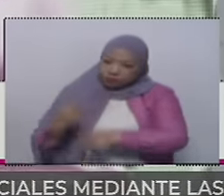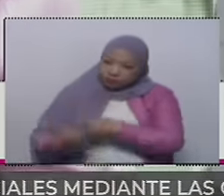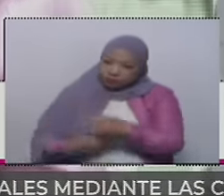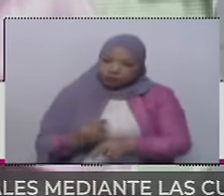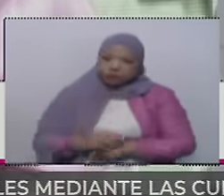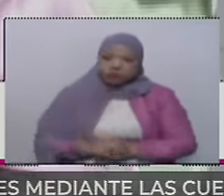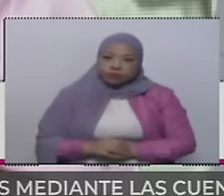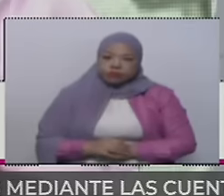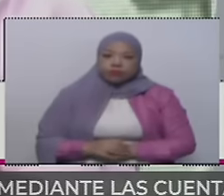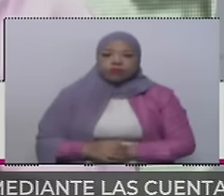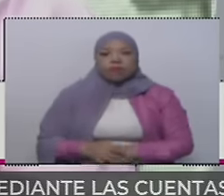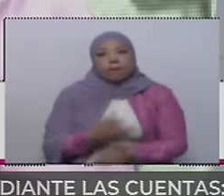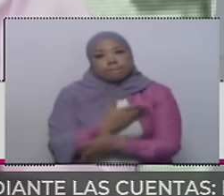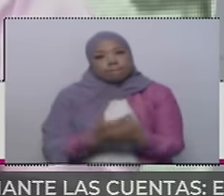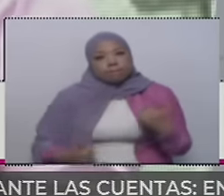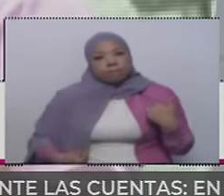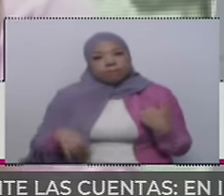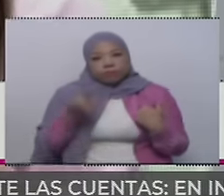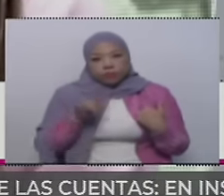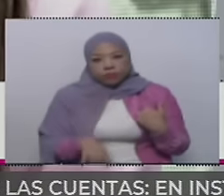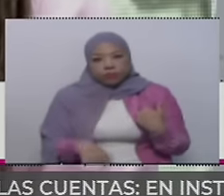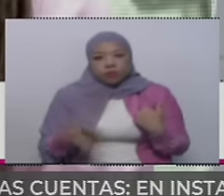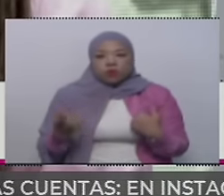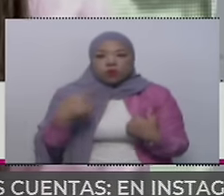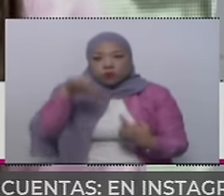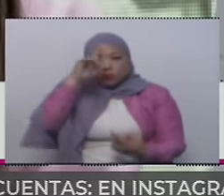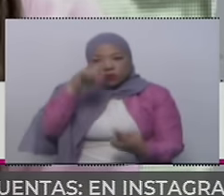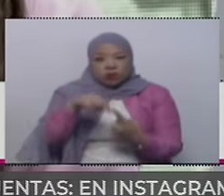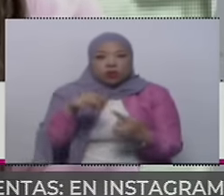Igualmente, presidente, comentarle que hemos destinado